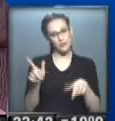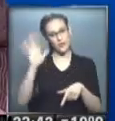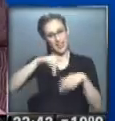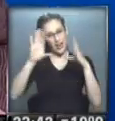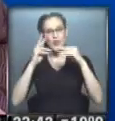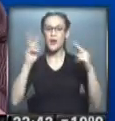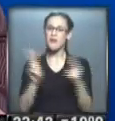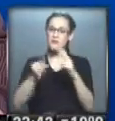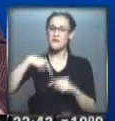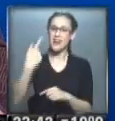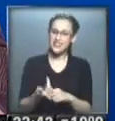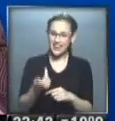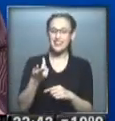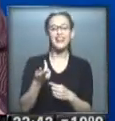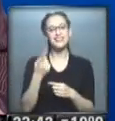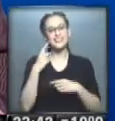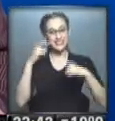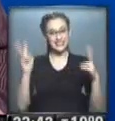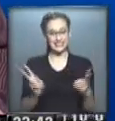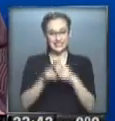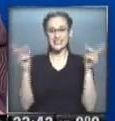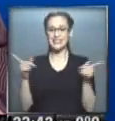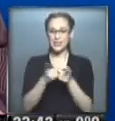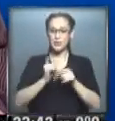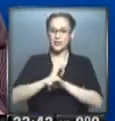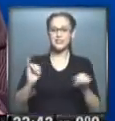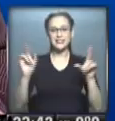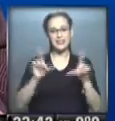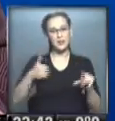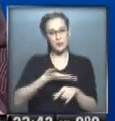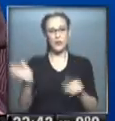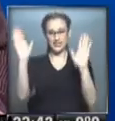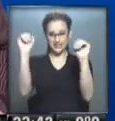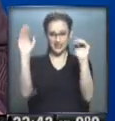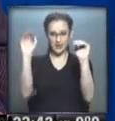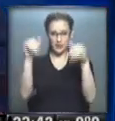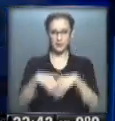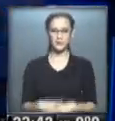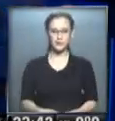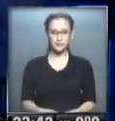vemos acá mañana. Entonces, los esperamos en el resumen de noticias de la televisión pública. Chao.